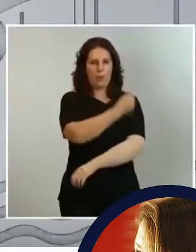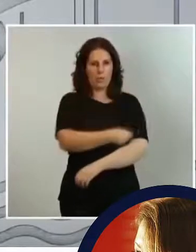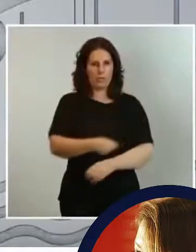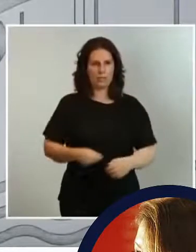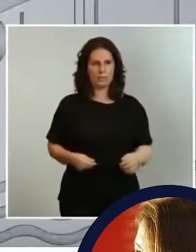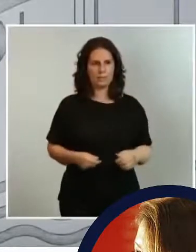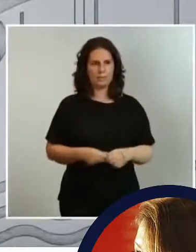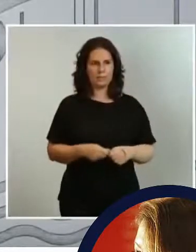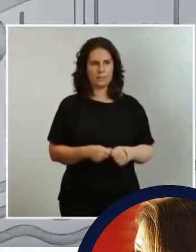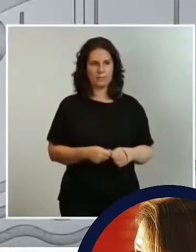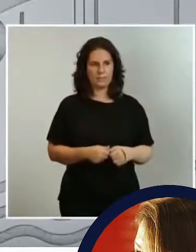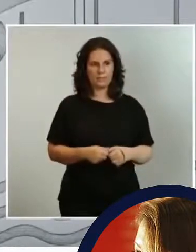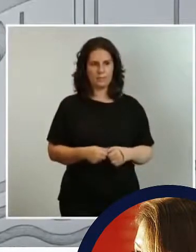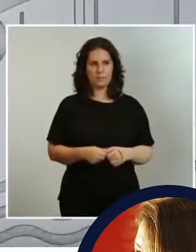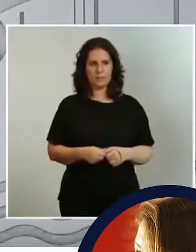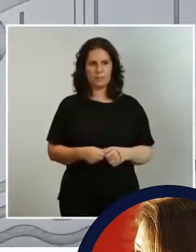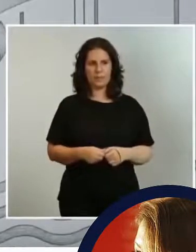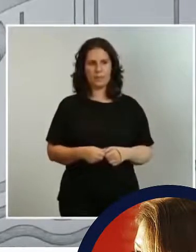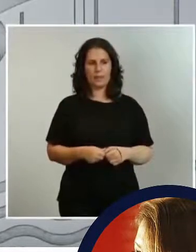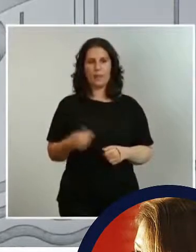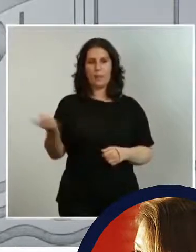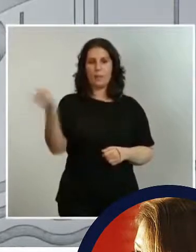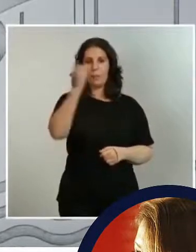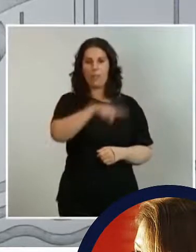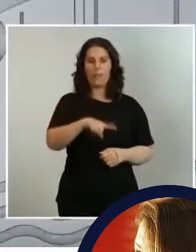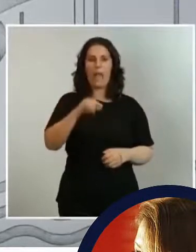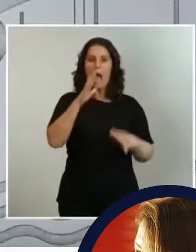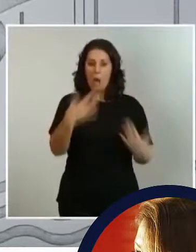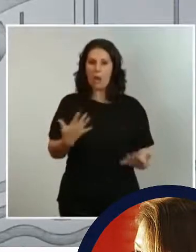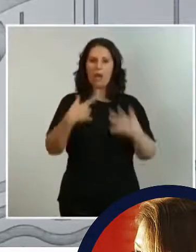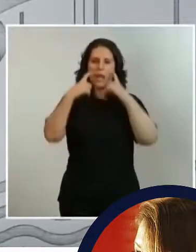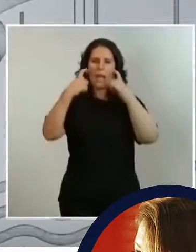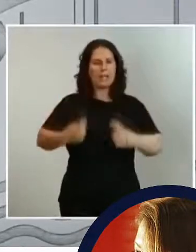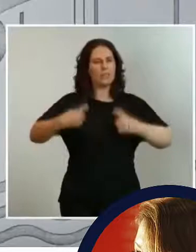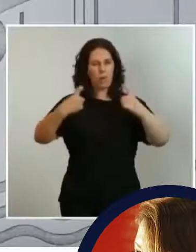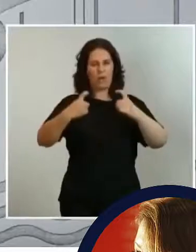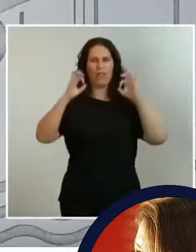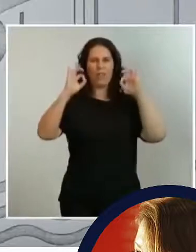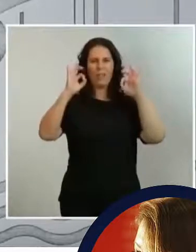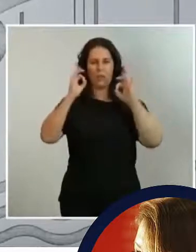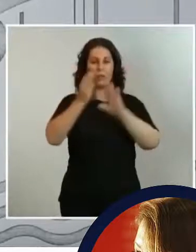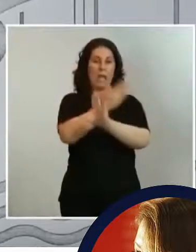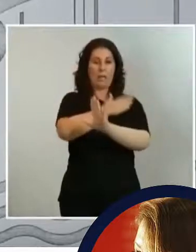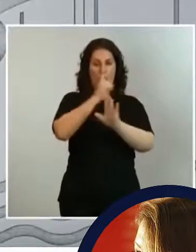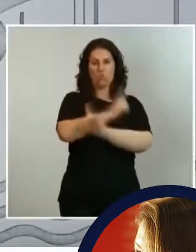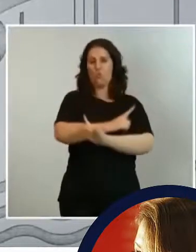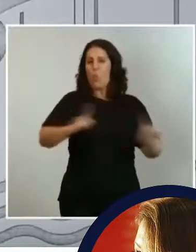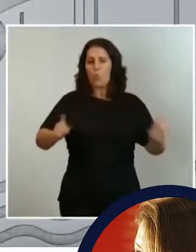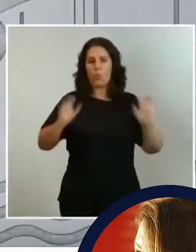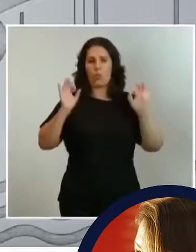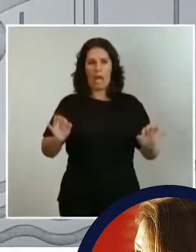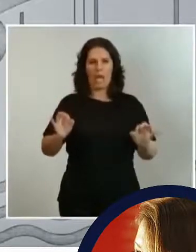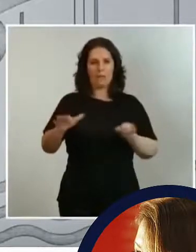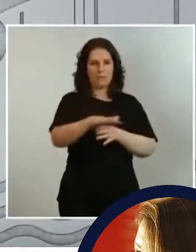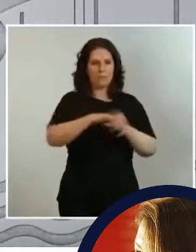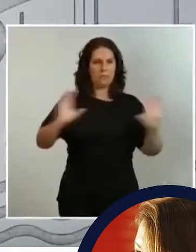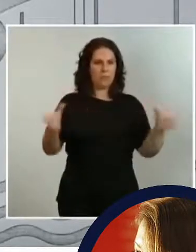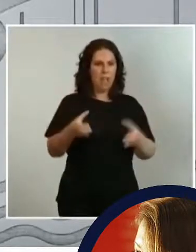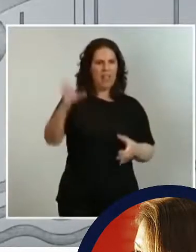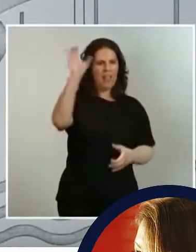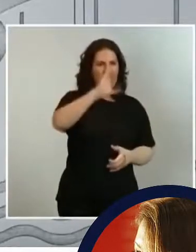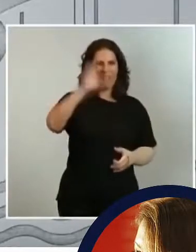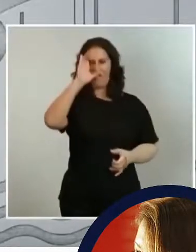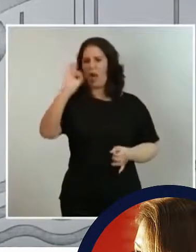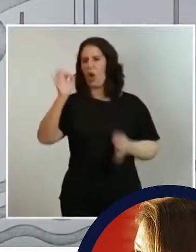PCR que las que se hacían en meses pasados, ¿no? Un dato, por ejemplo, que